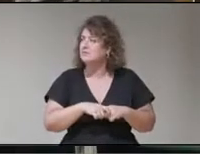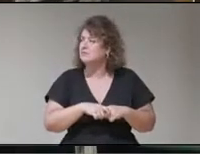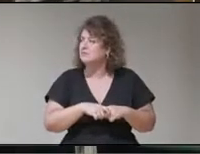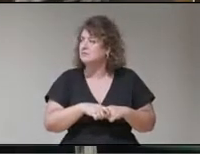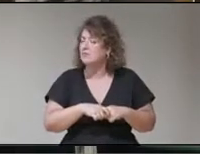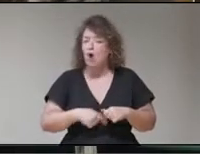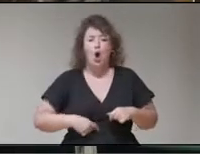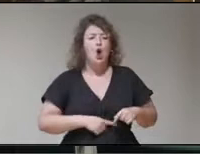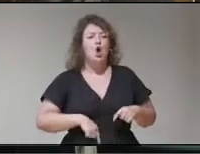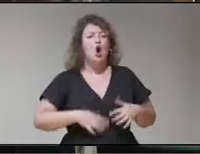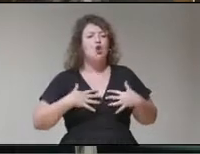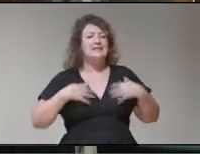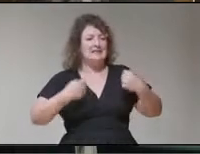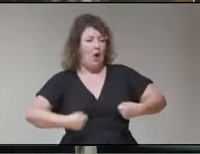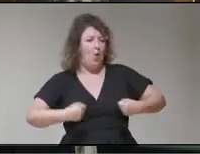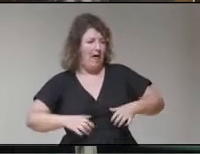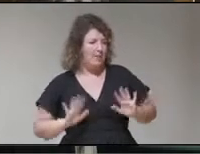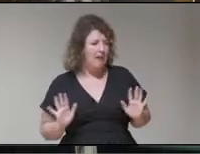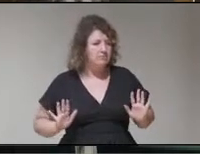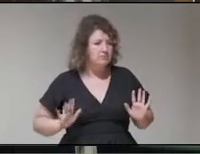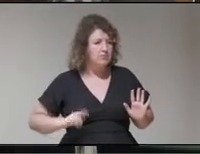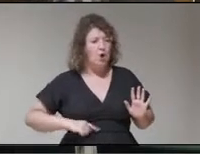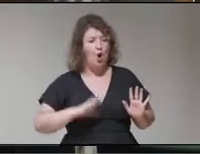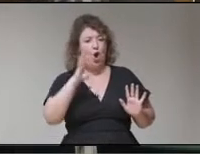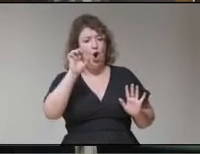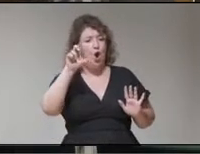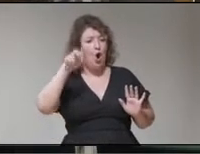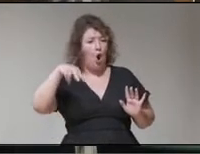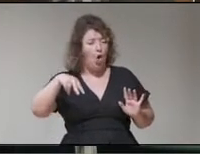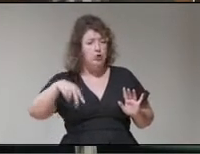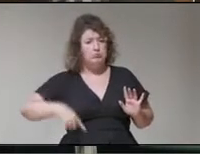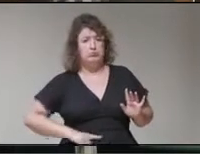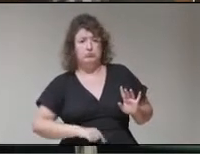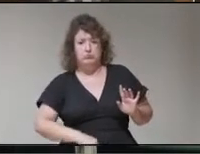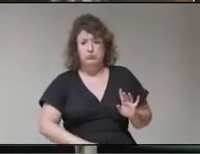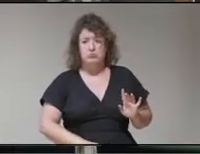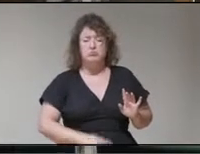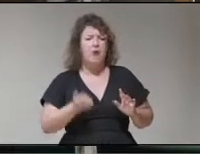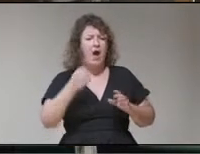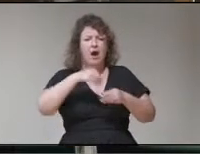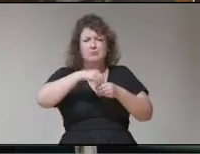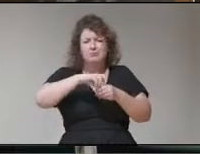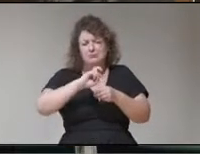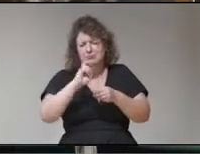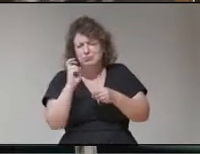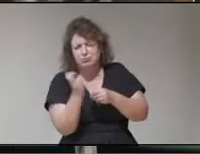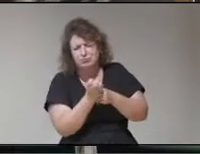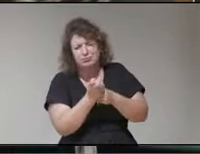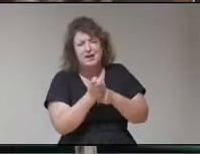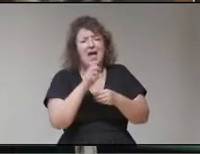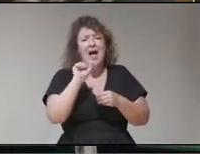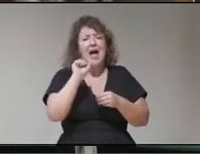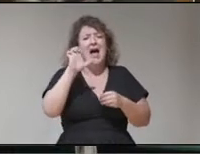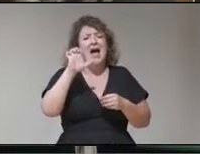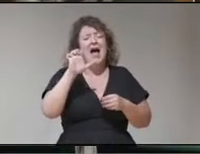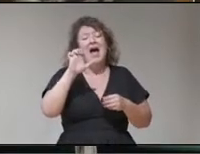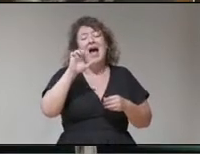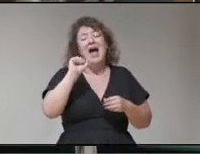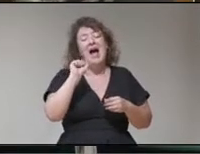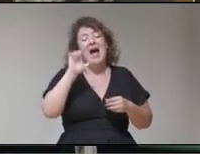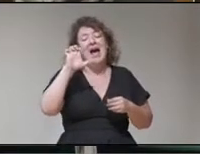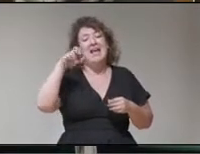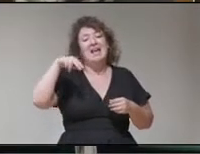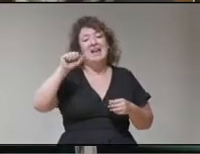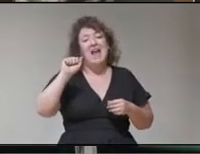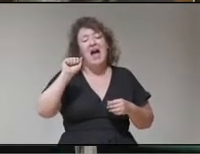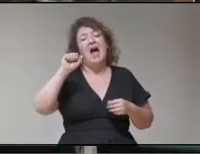saludable. En ese colon saludable, pues lo que nos encontramos es una gran cantidad de organismos anaerobios estrictos que, como os dije,